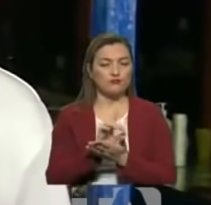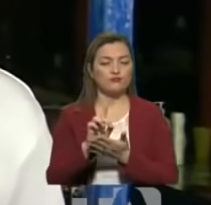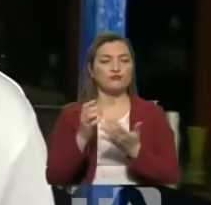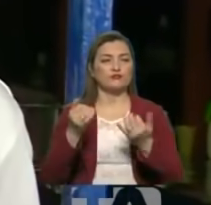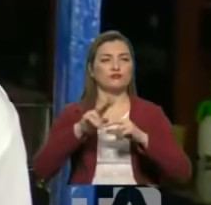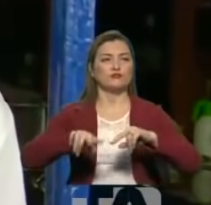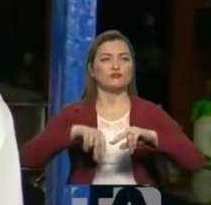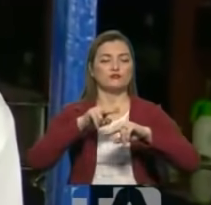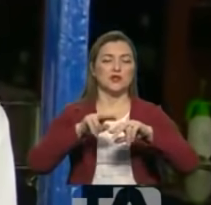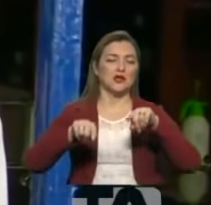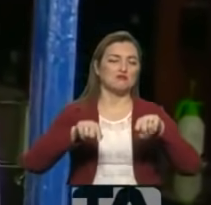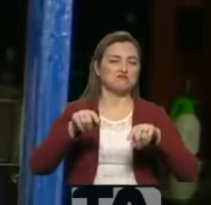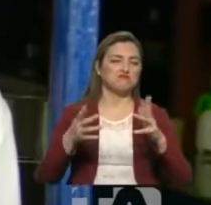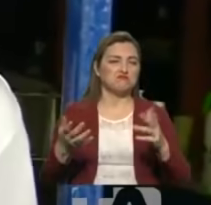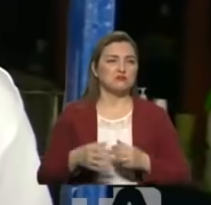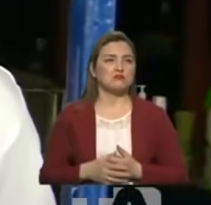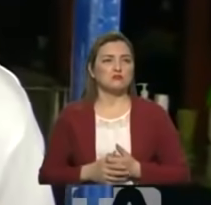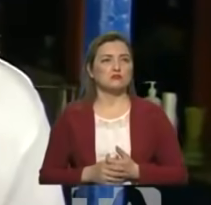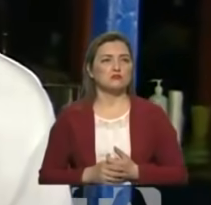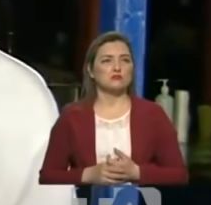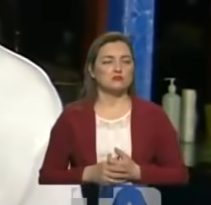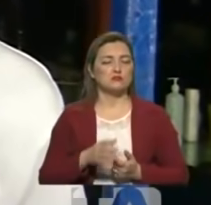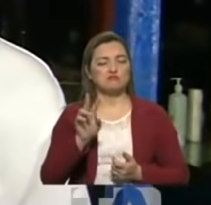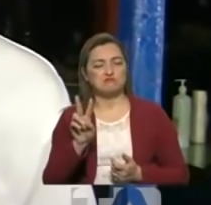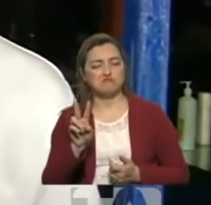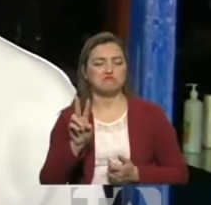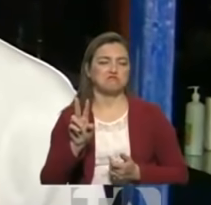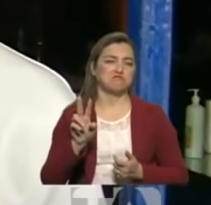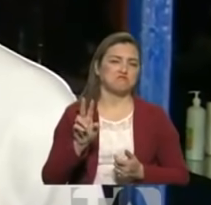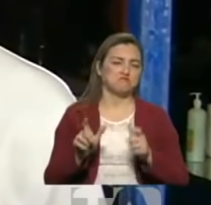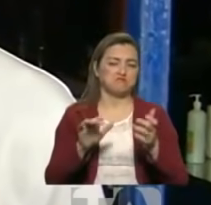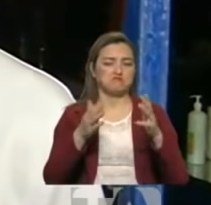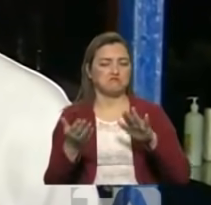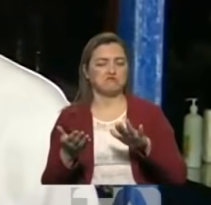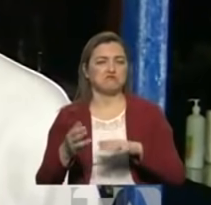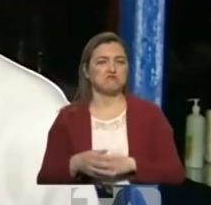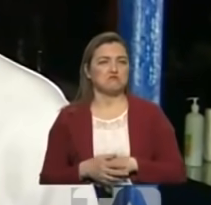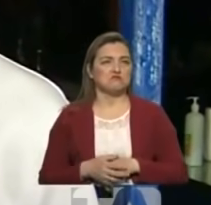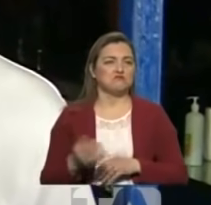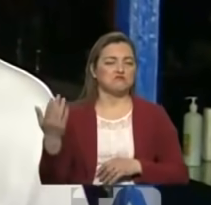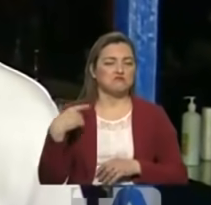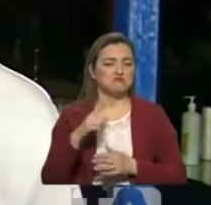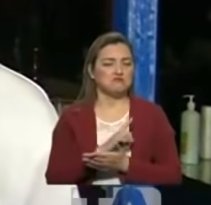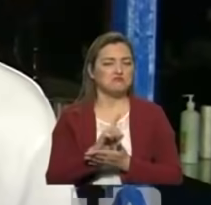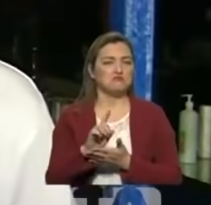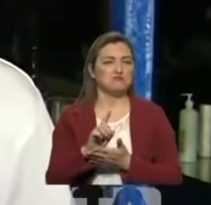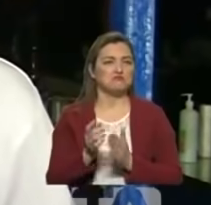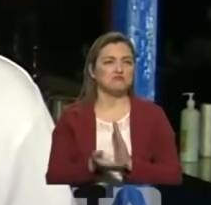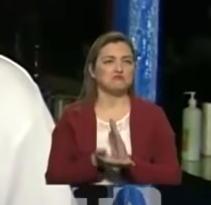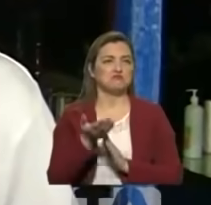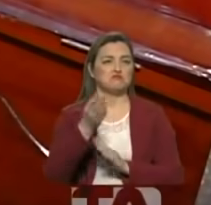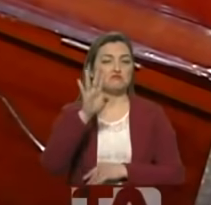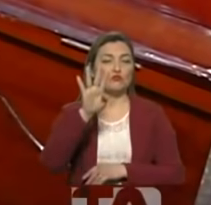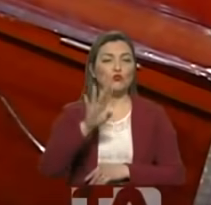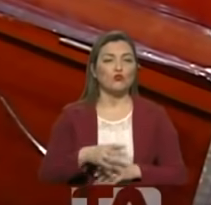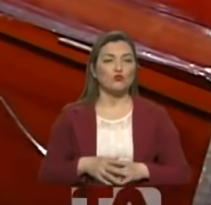porque normalmente nosotros aquí hemos estado atendiendo unos 2 en la semana. La semana pasada sí tuvimos